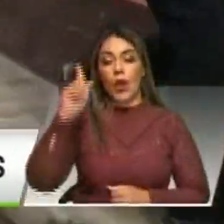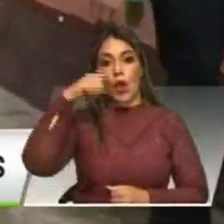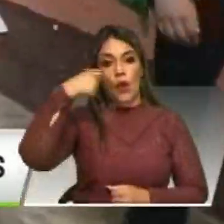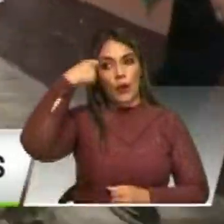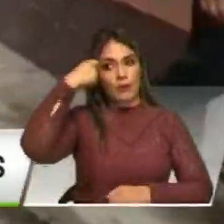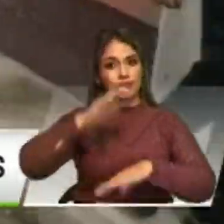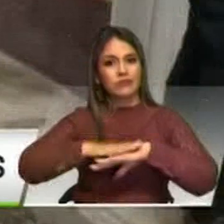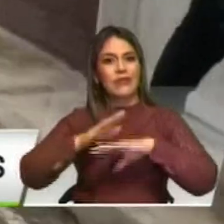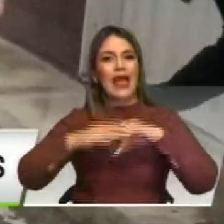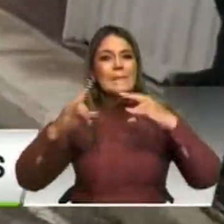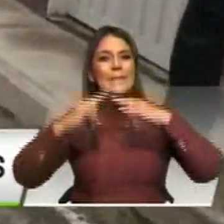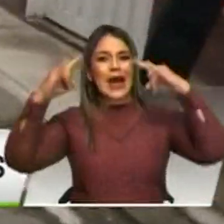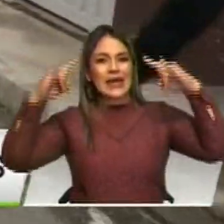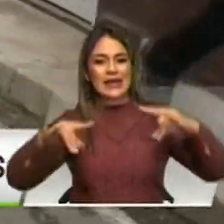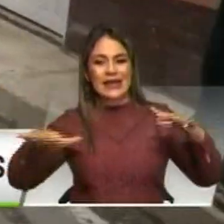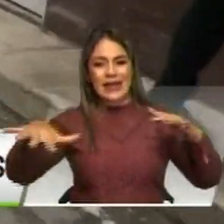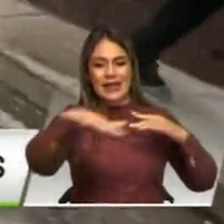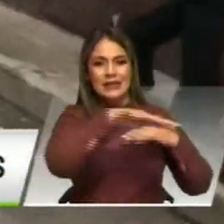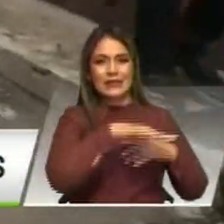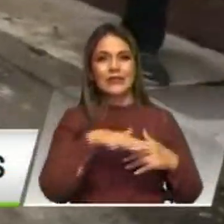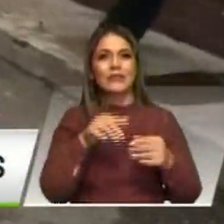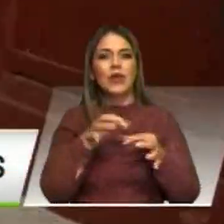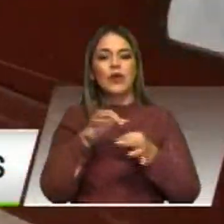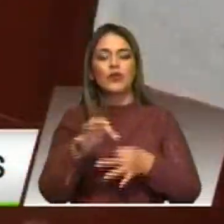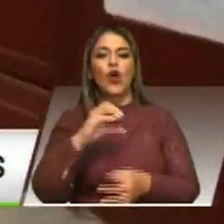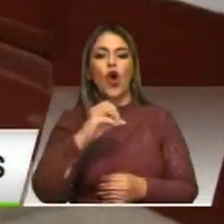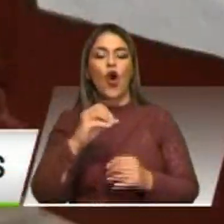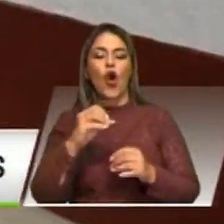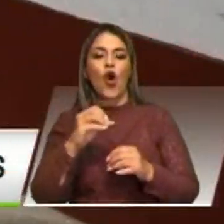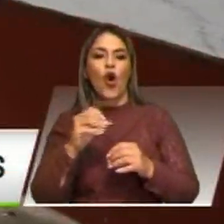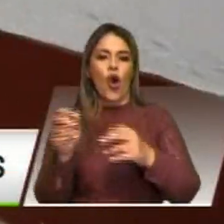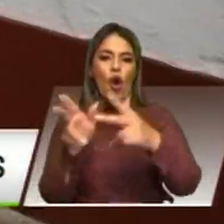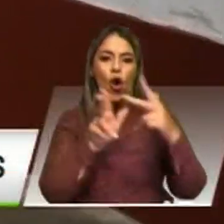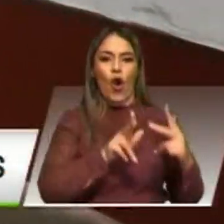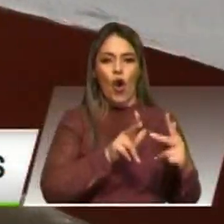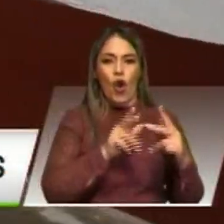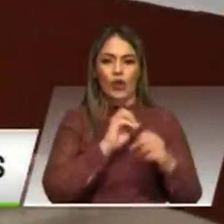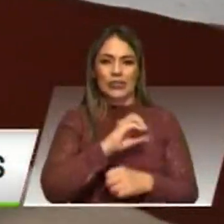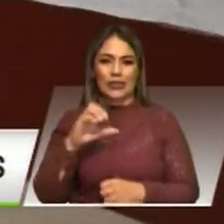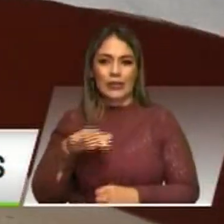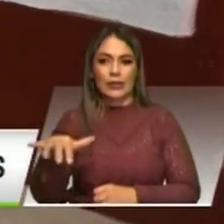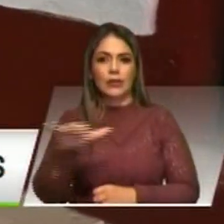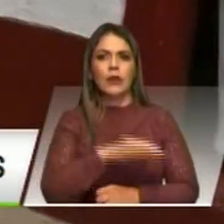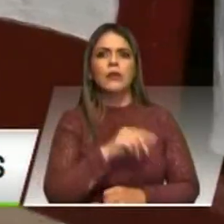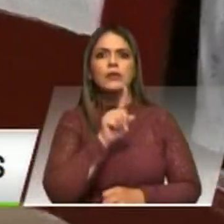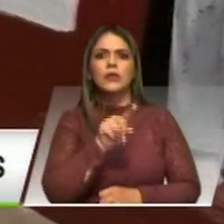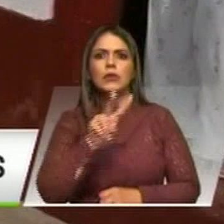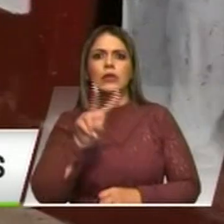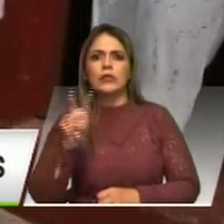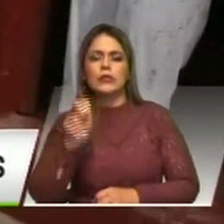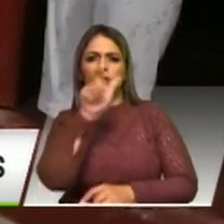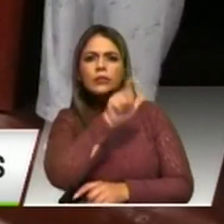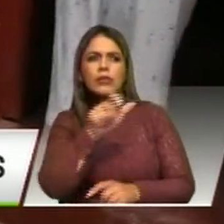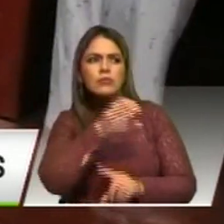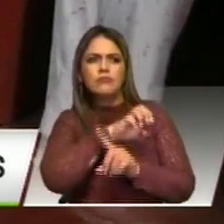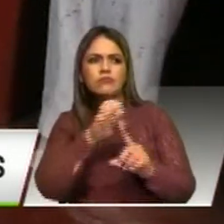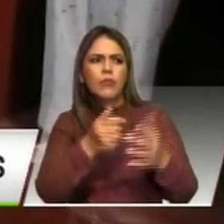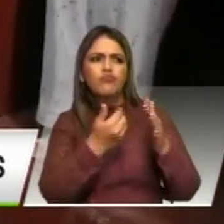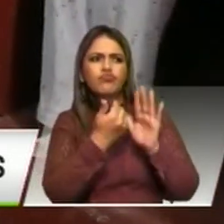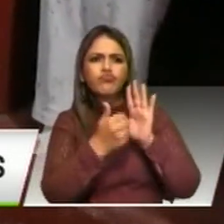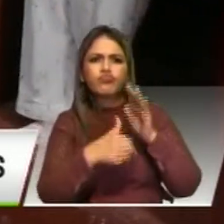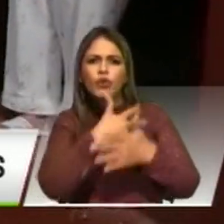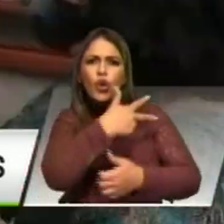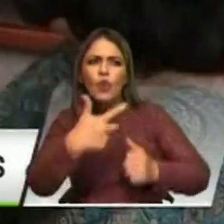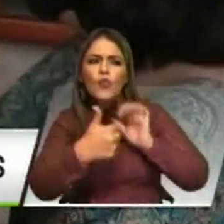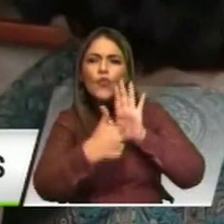bazar compra local realizado en el Puente de Occidente, en el cual 27 iniciativas de emprendimiento mostraron sus productos. El